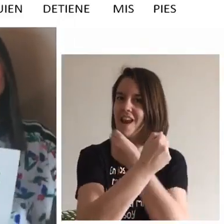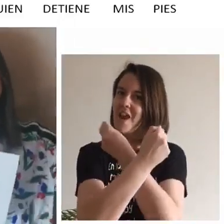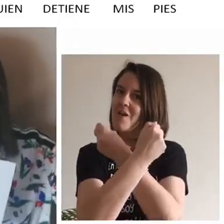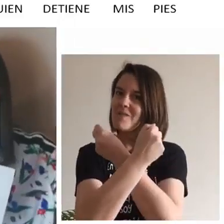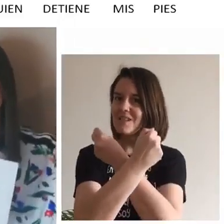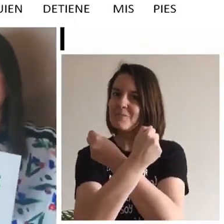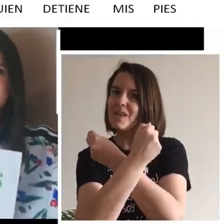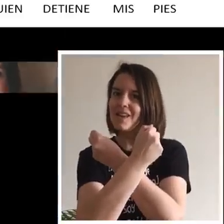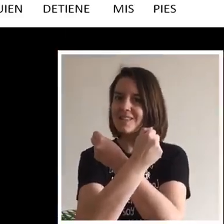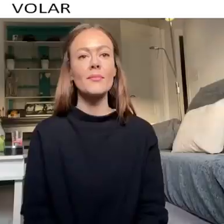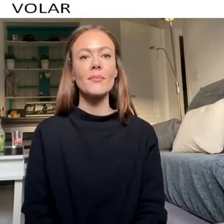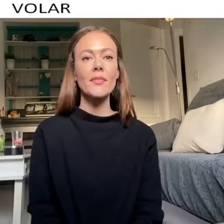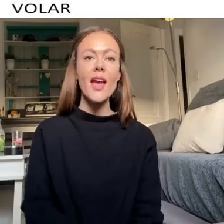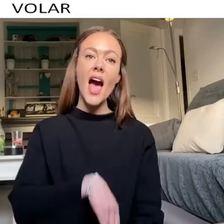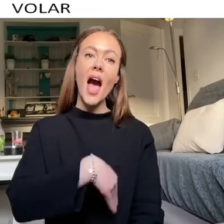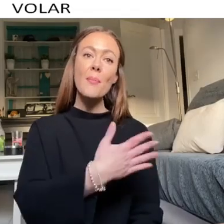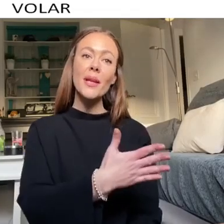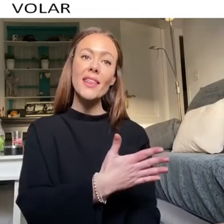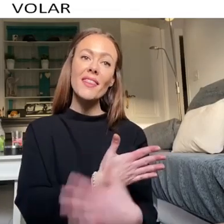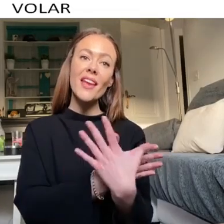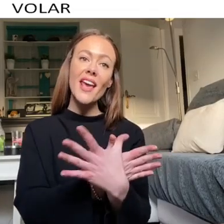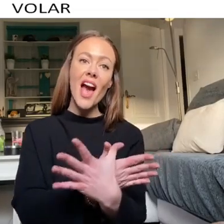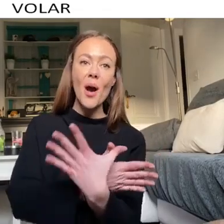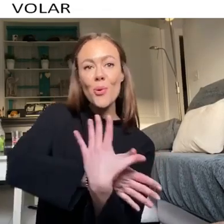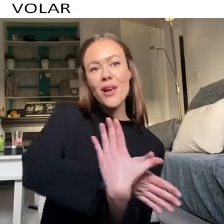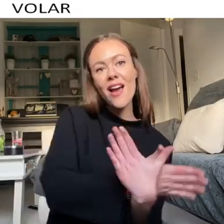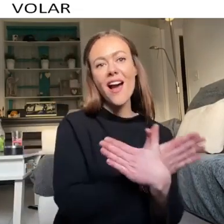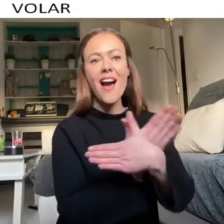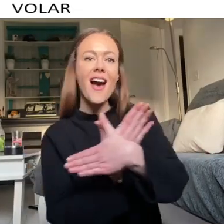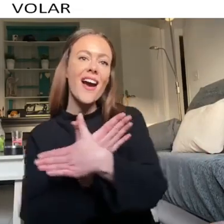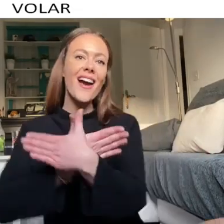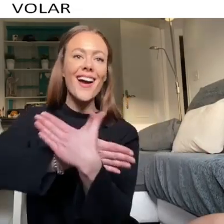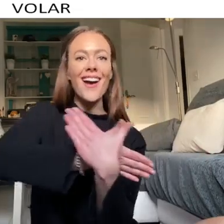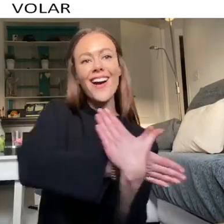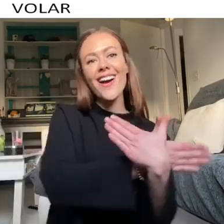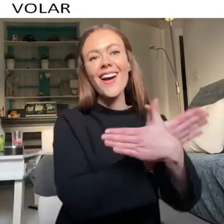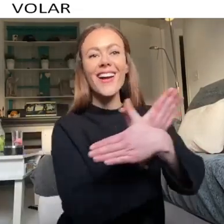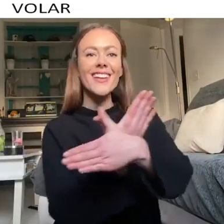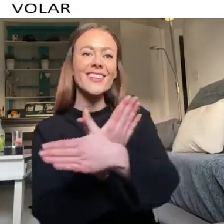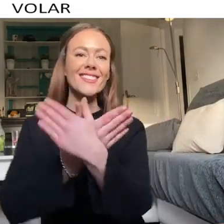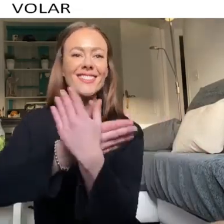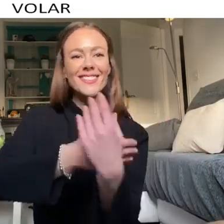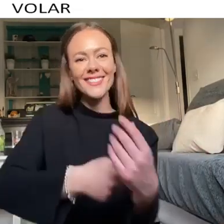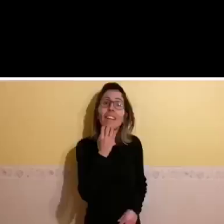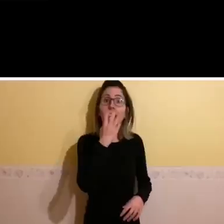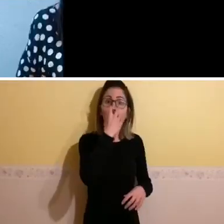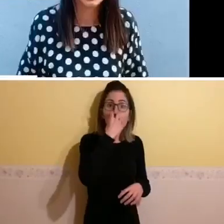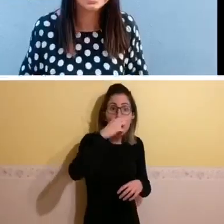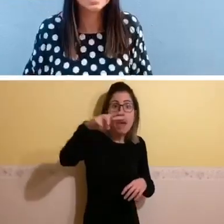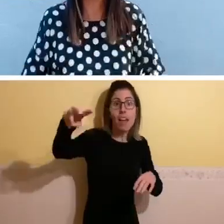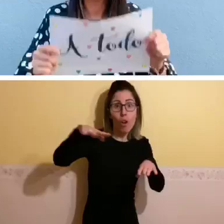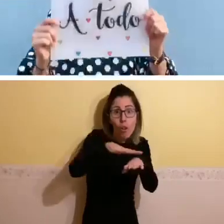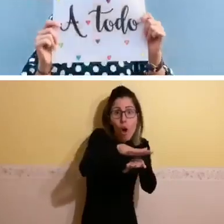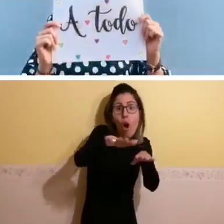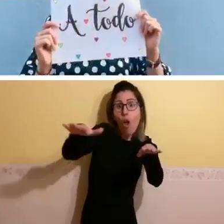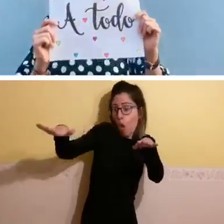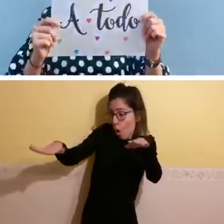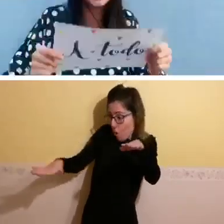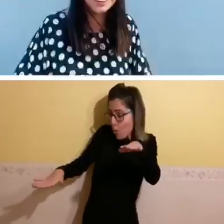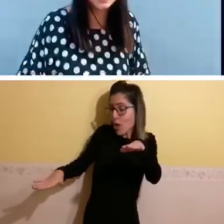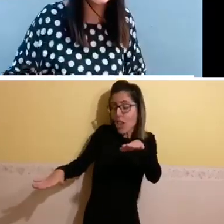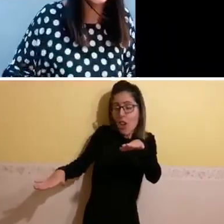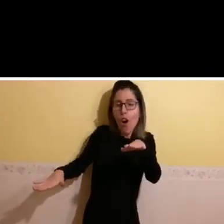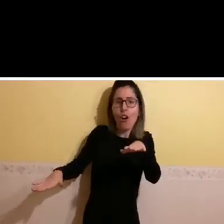alguien detiene mis pies, aprenderé a volar. Y si miro